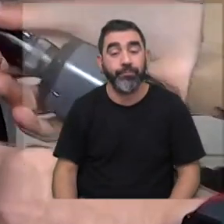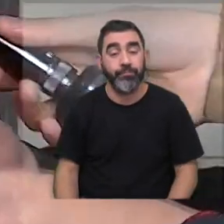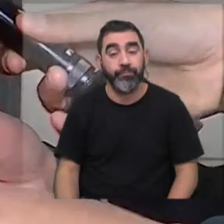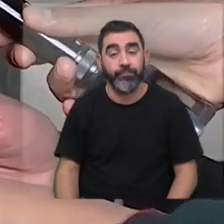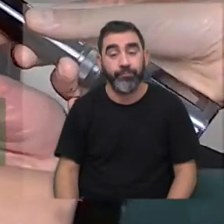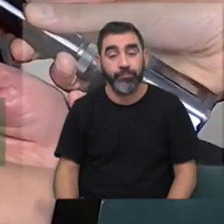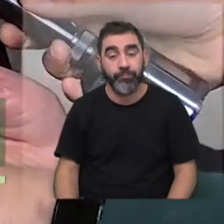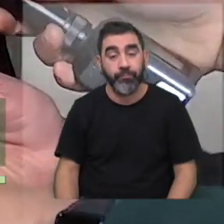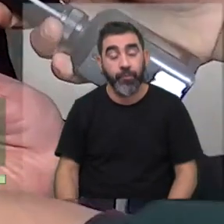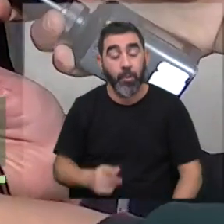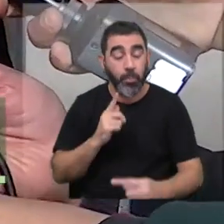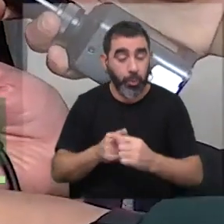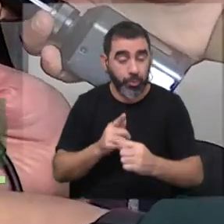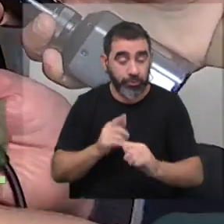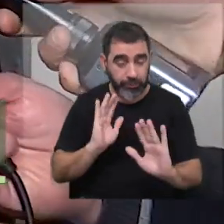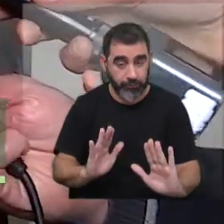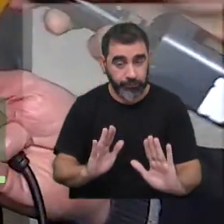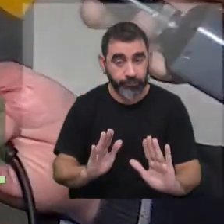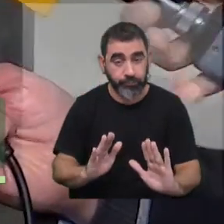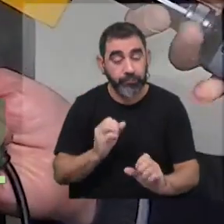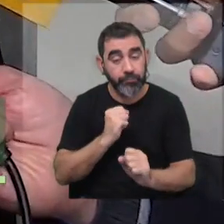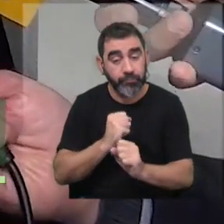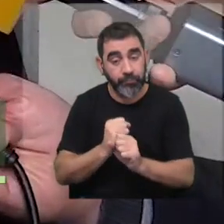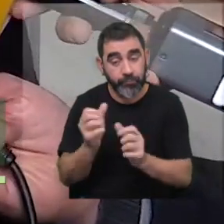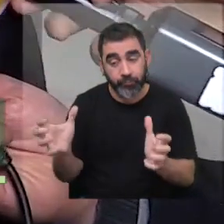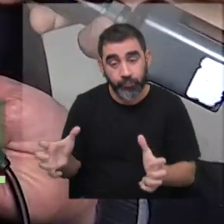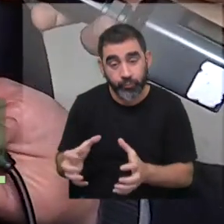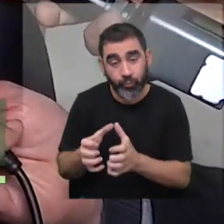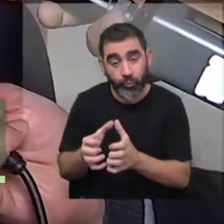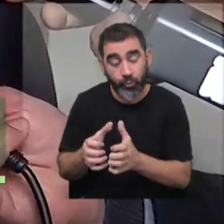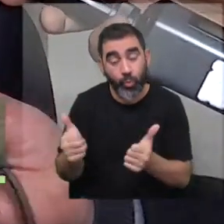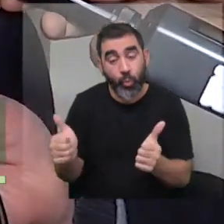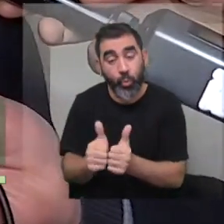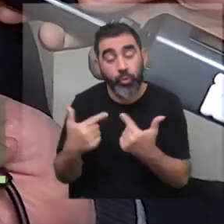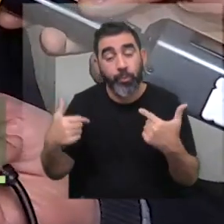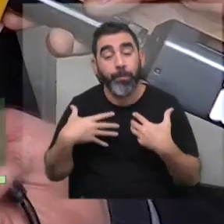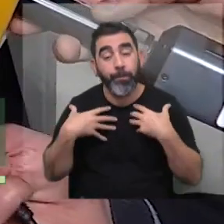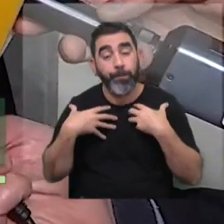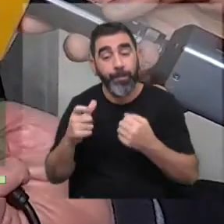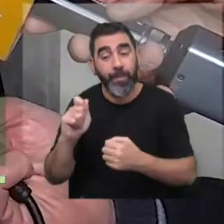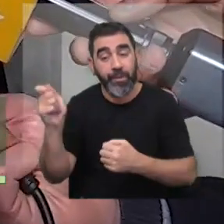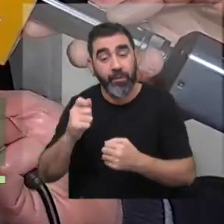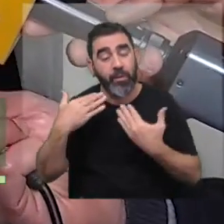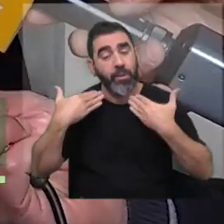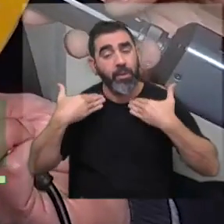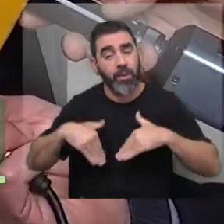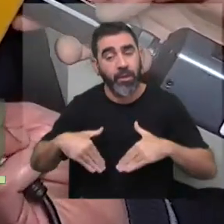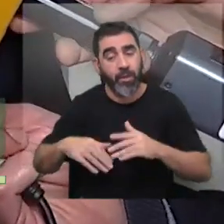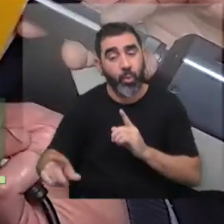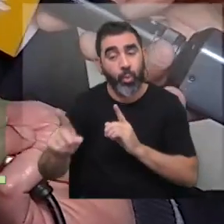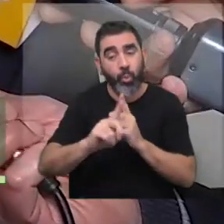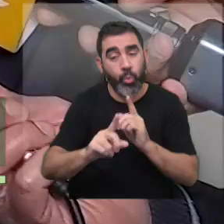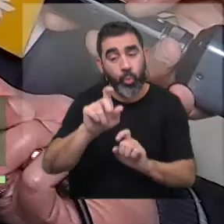toma positivamente es un trabajo en conjunto que vamos a realizar con el Ministerio de salud pública la tranquilidad para todos los